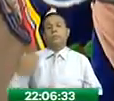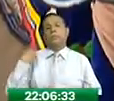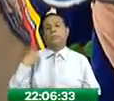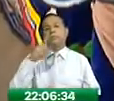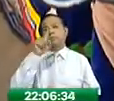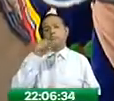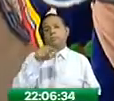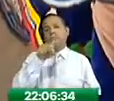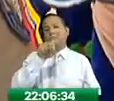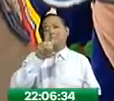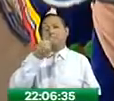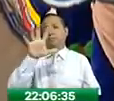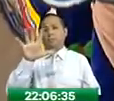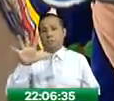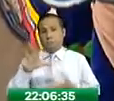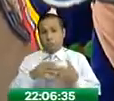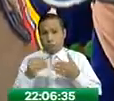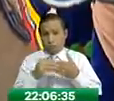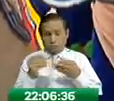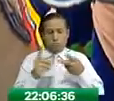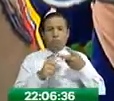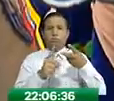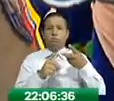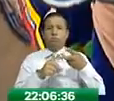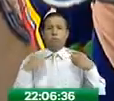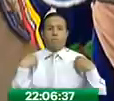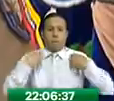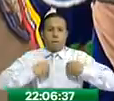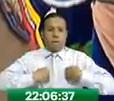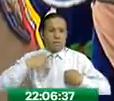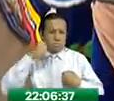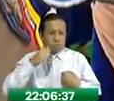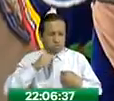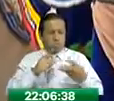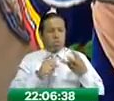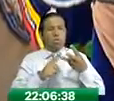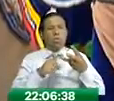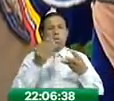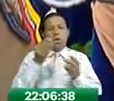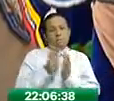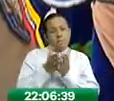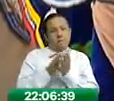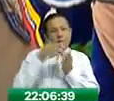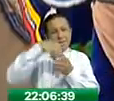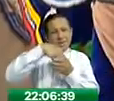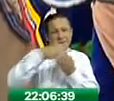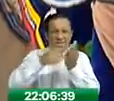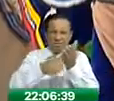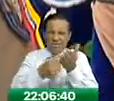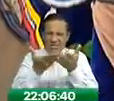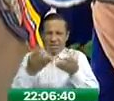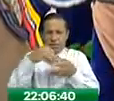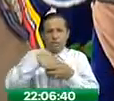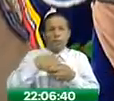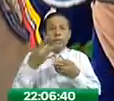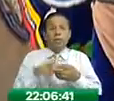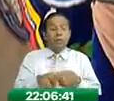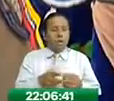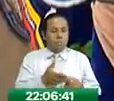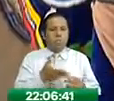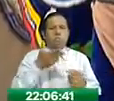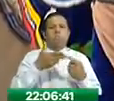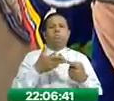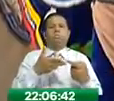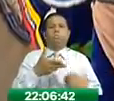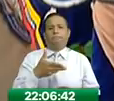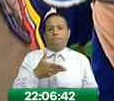$1,125, una maleta azul, incluso una billetera que fue reconocida por parte de la propia víctima y dos cartuchos sin percutar que